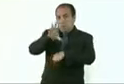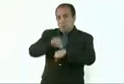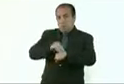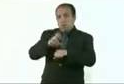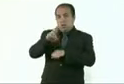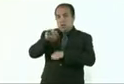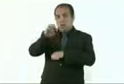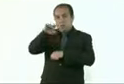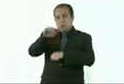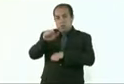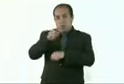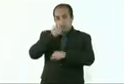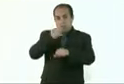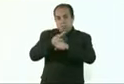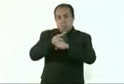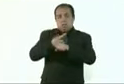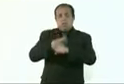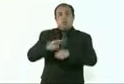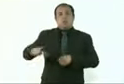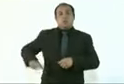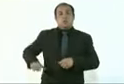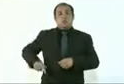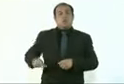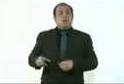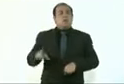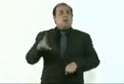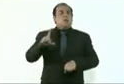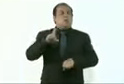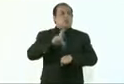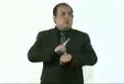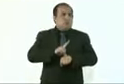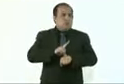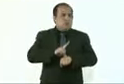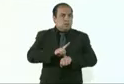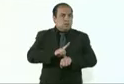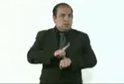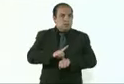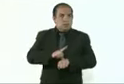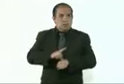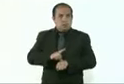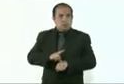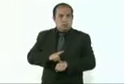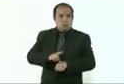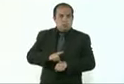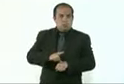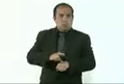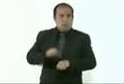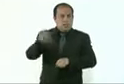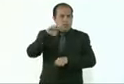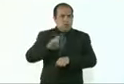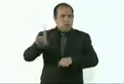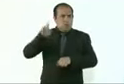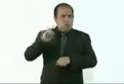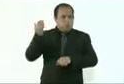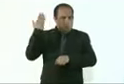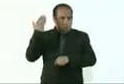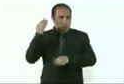de Gobierno hasta el día, no se debe haber sido este fin de semana que pasó,